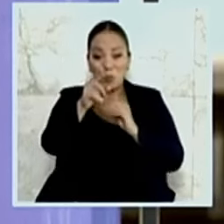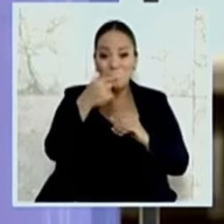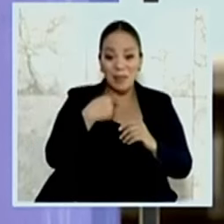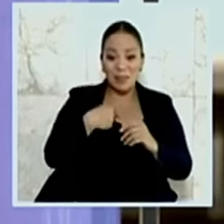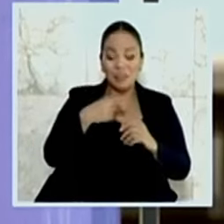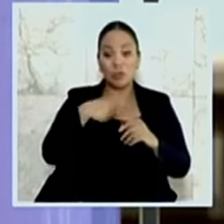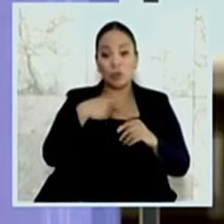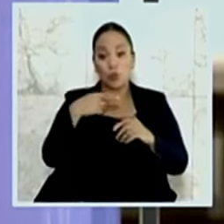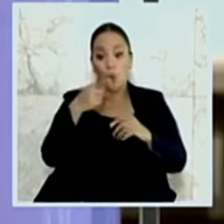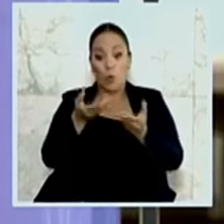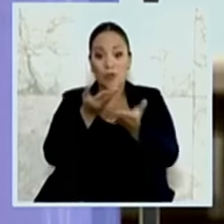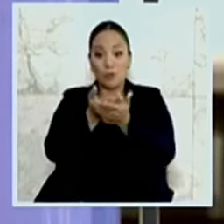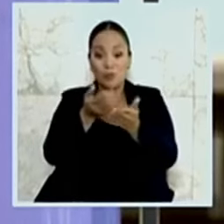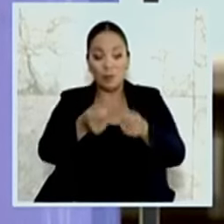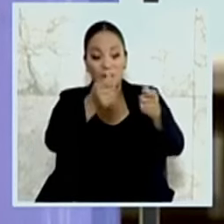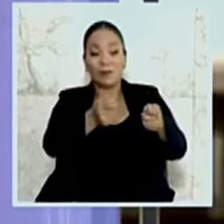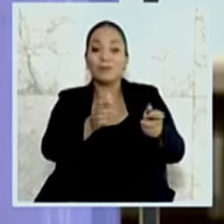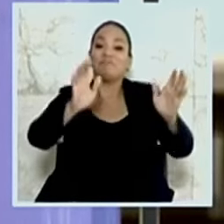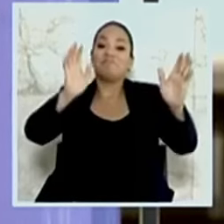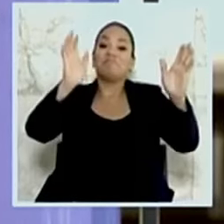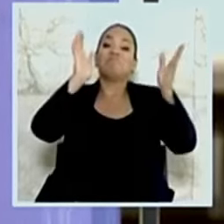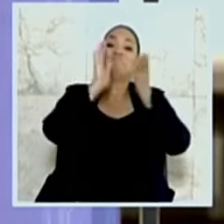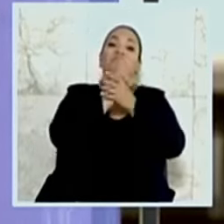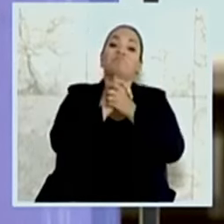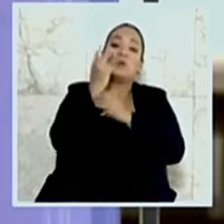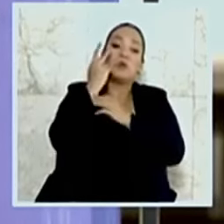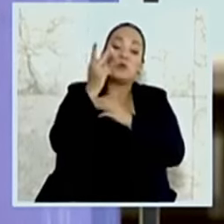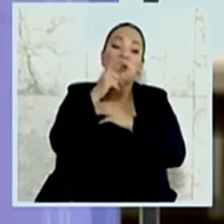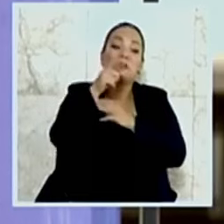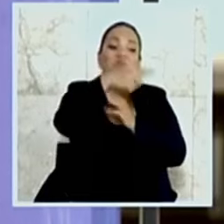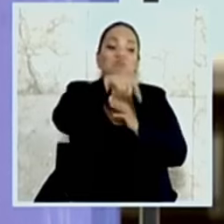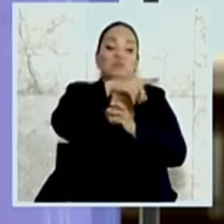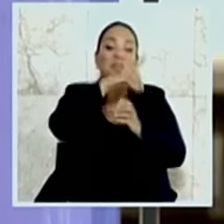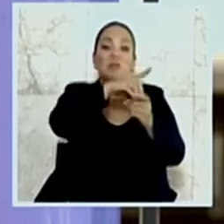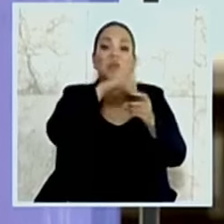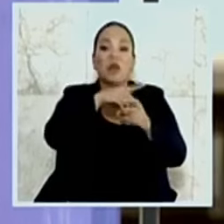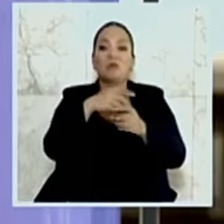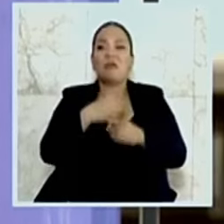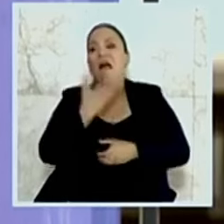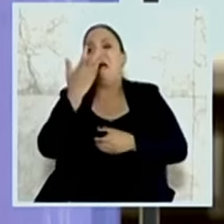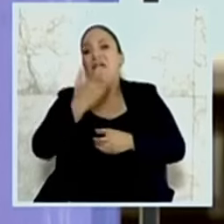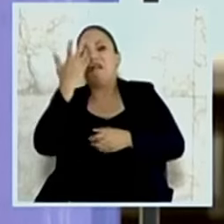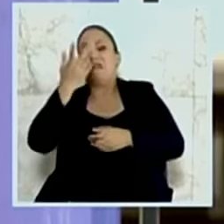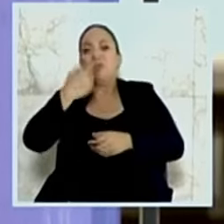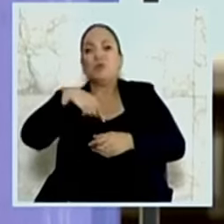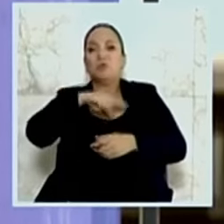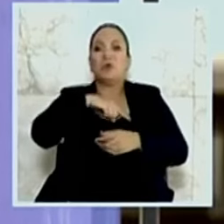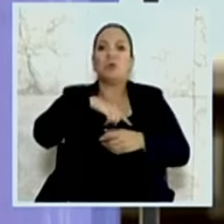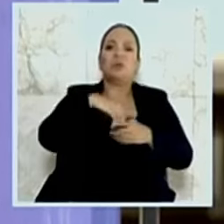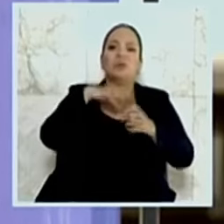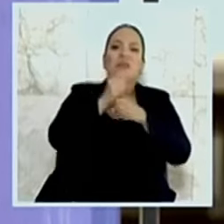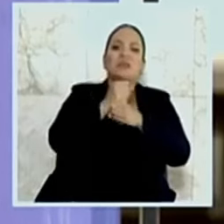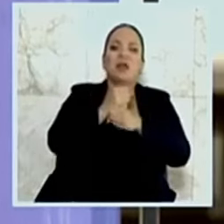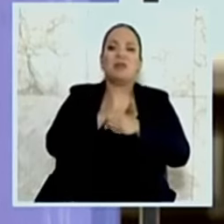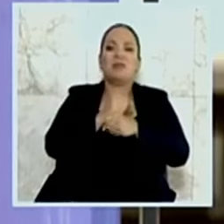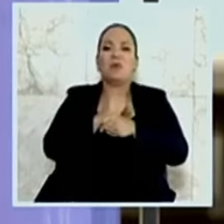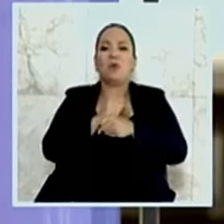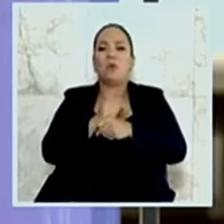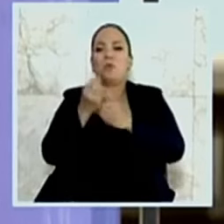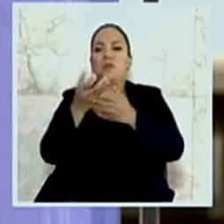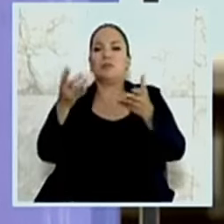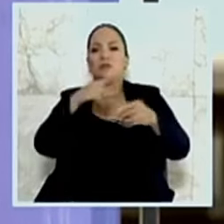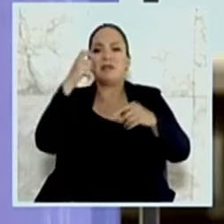942.000, casi 2 veces y media, etcétera. Si así reacciona la Asamblea, yo me voy con el impuesto de salchichón,